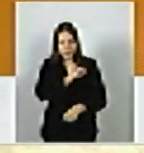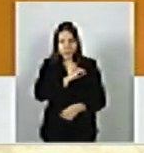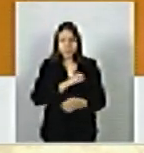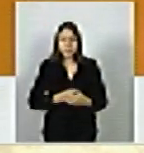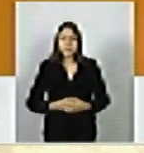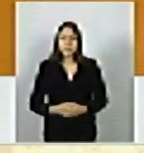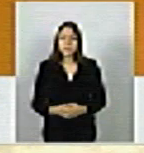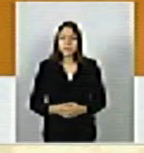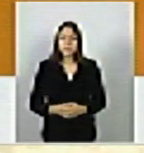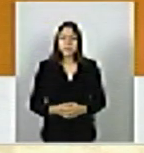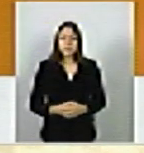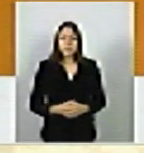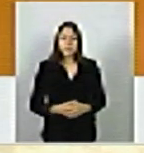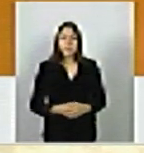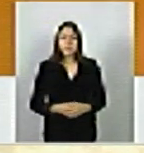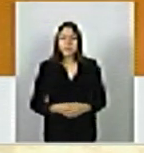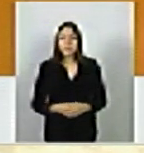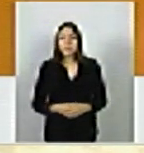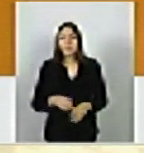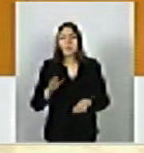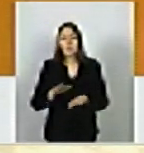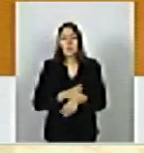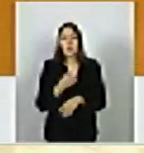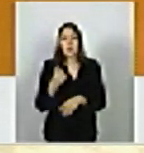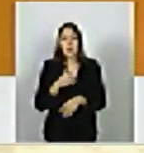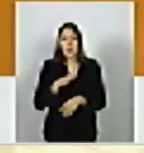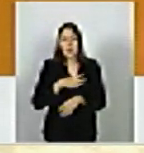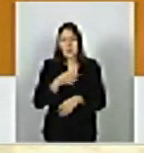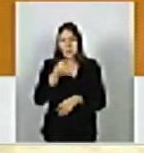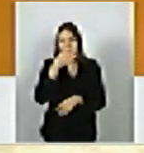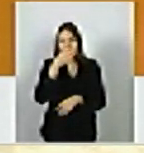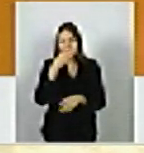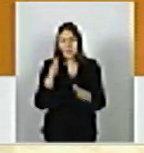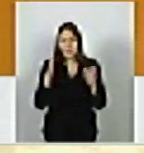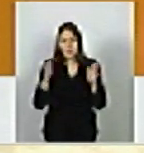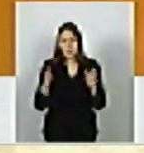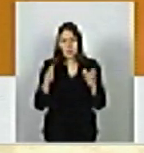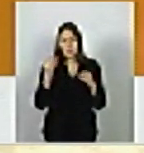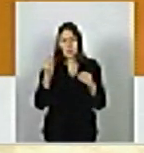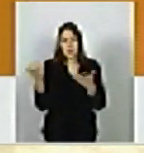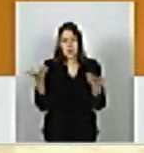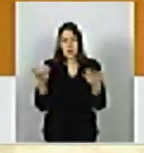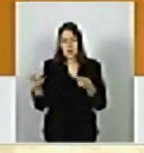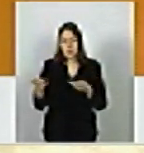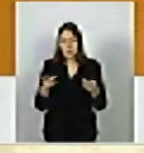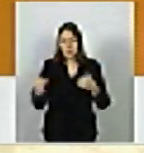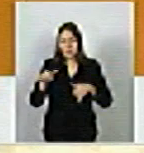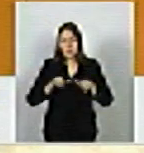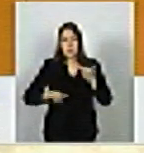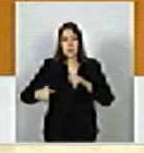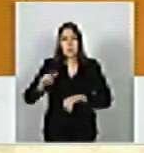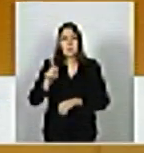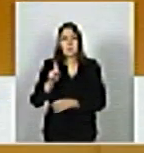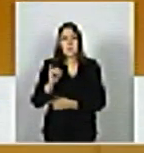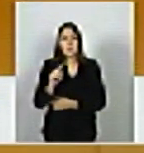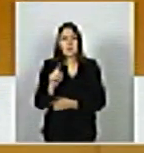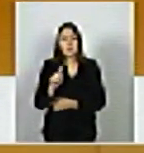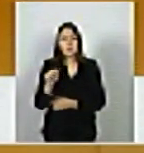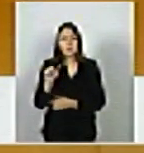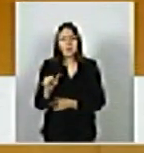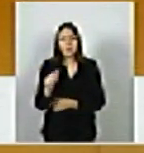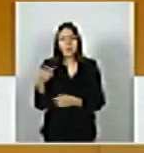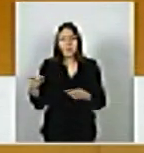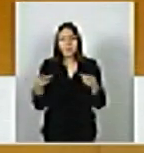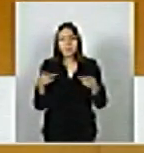debido a que este tiene detenido el lote de medicamentos producidos por los laboratorios PISA. Sin